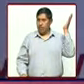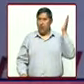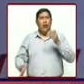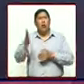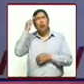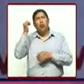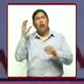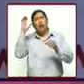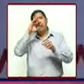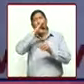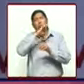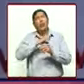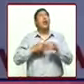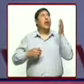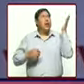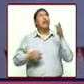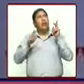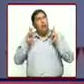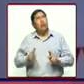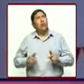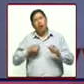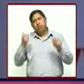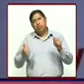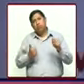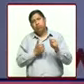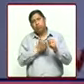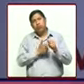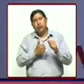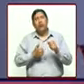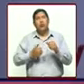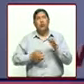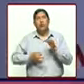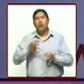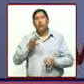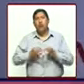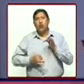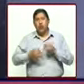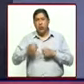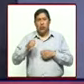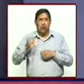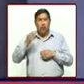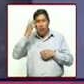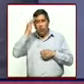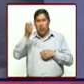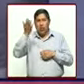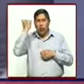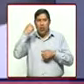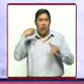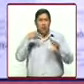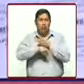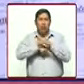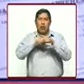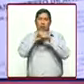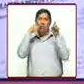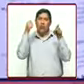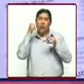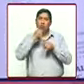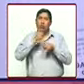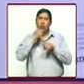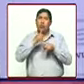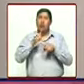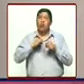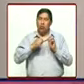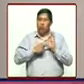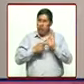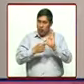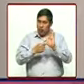¿Por qué lo están buscando? Esta persona es perseguido por la justicia por un delito de feminicidio, en la cual me